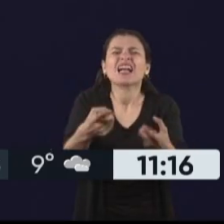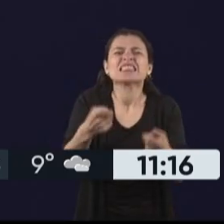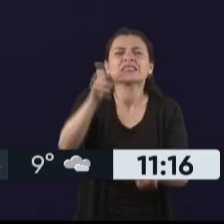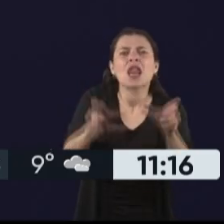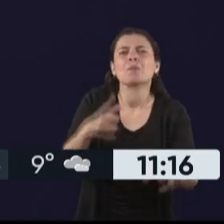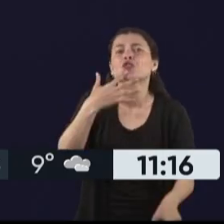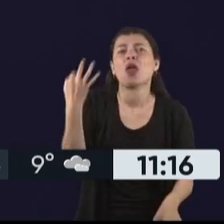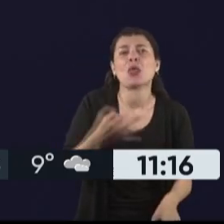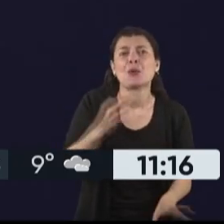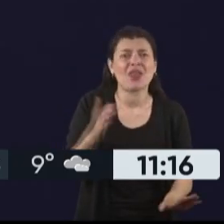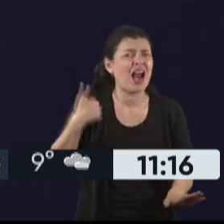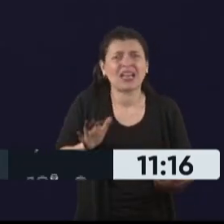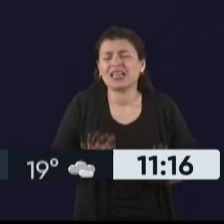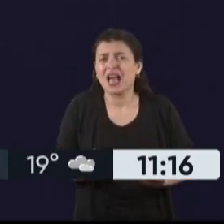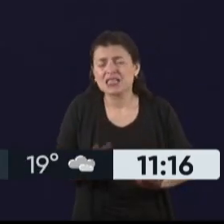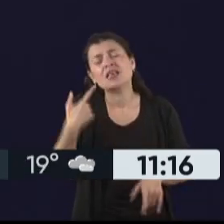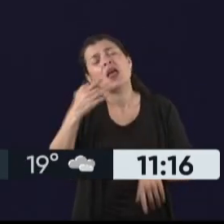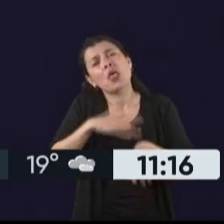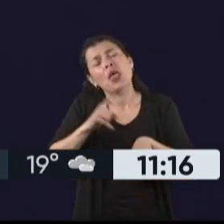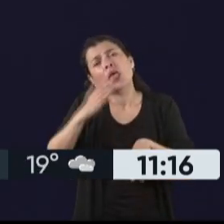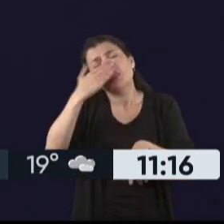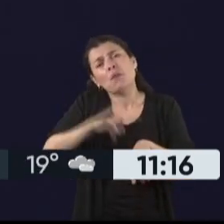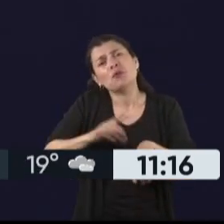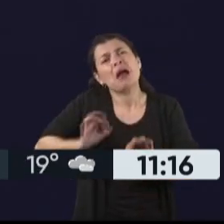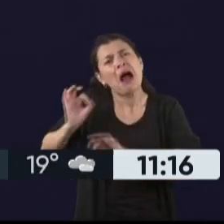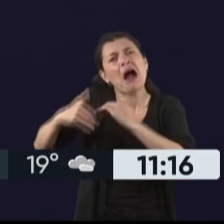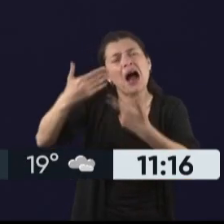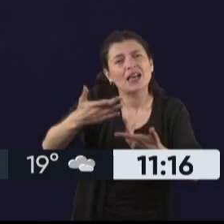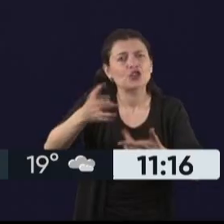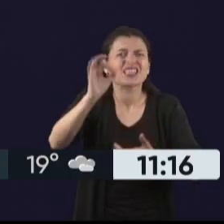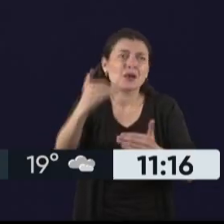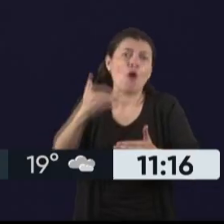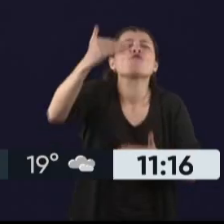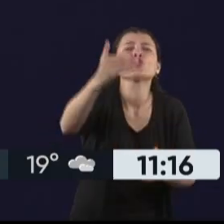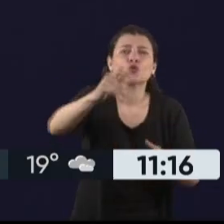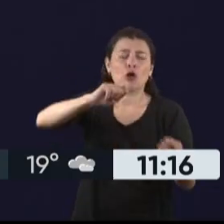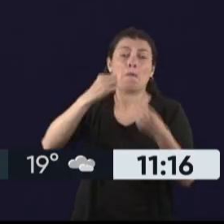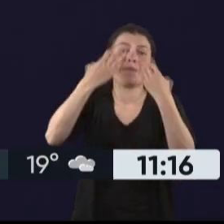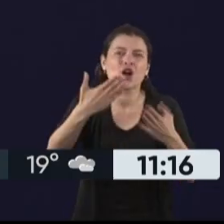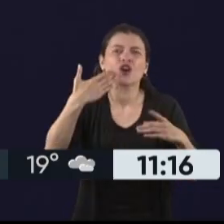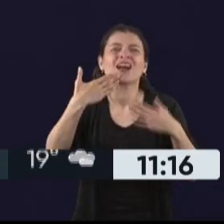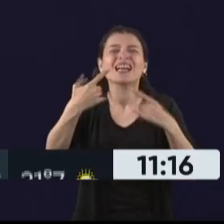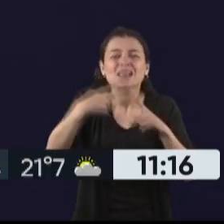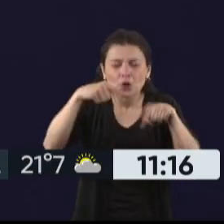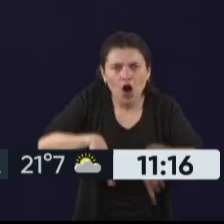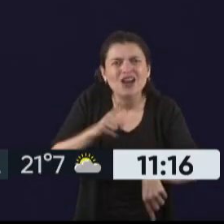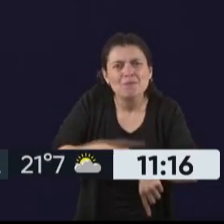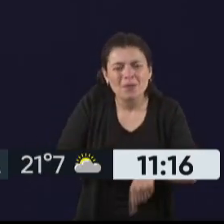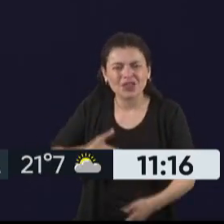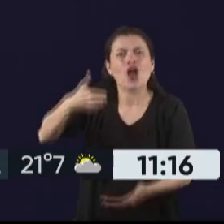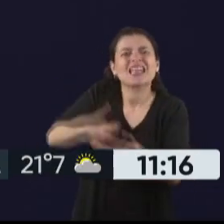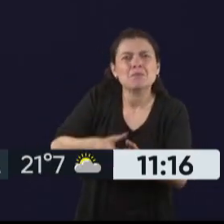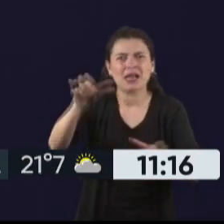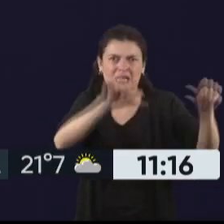años, la ciencia va a estar, como debe ser, al servicio de todos los argentinos. Por último,